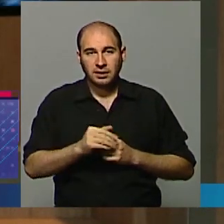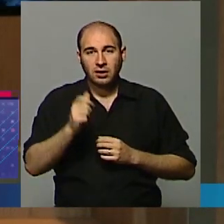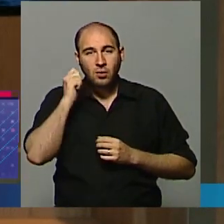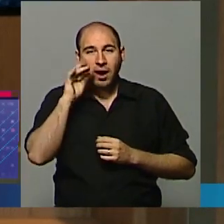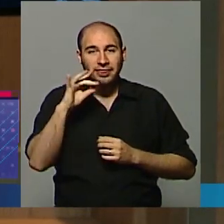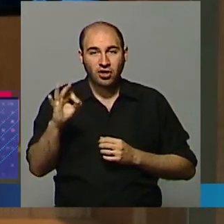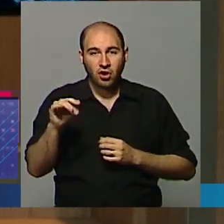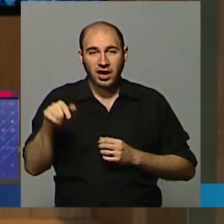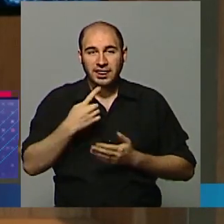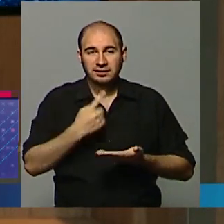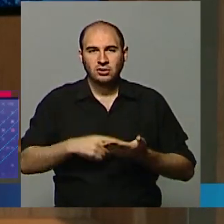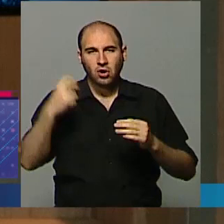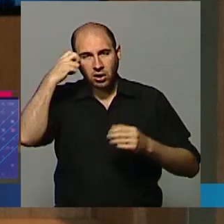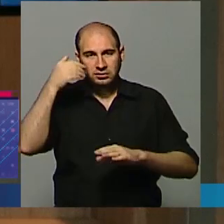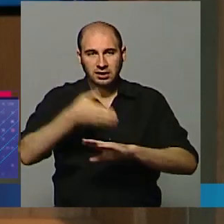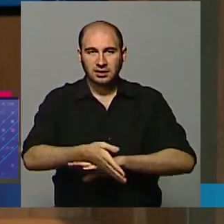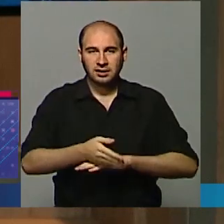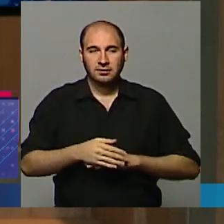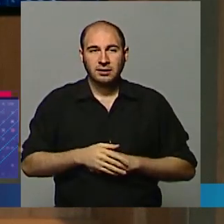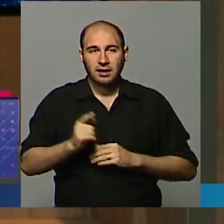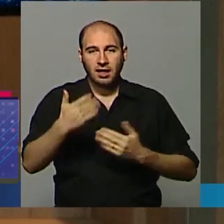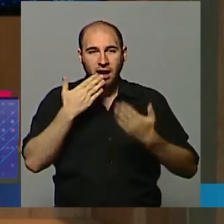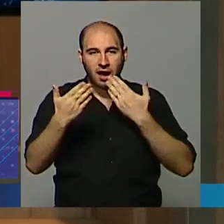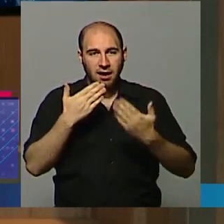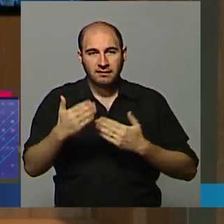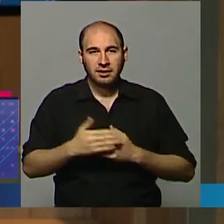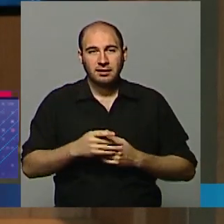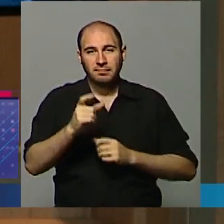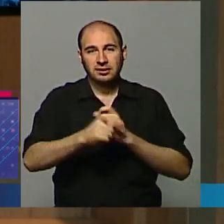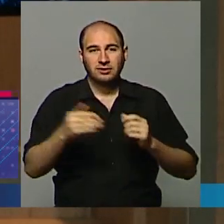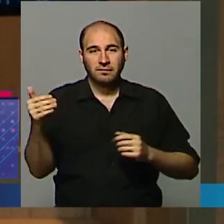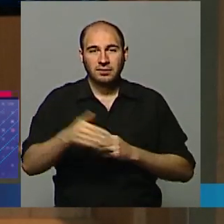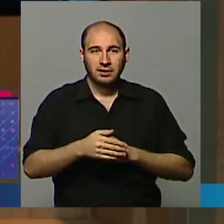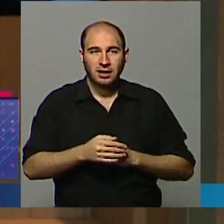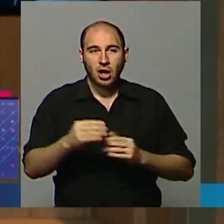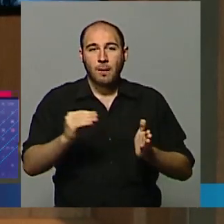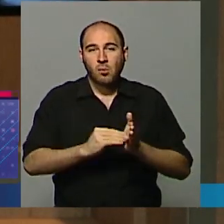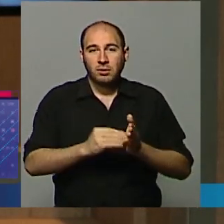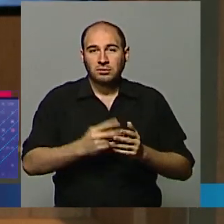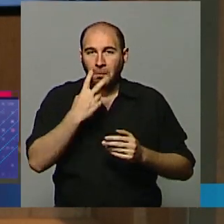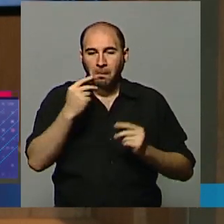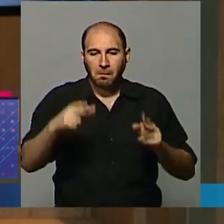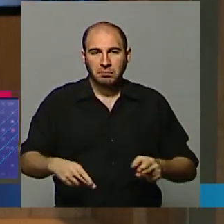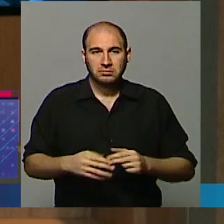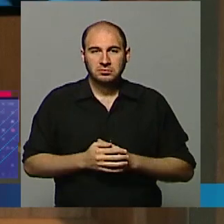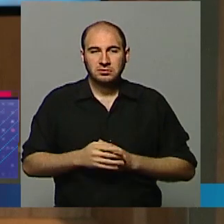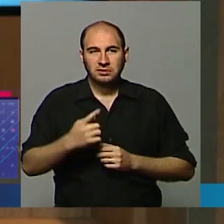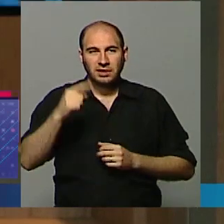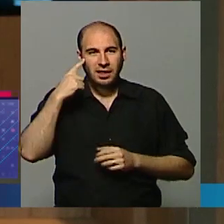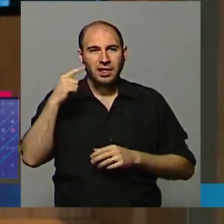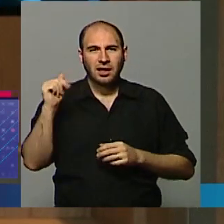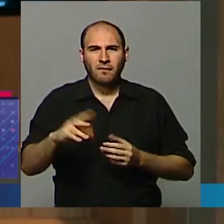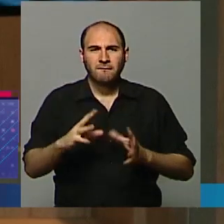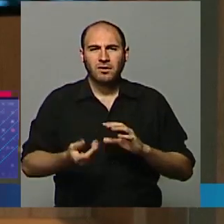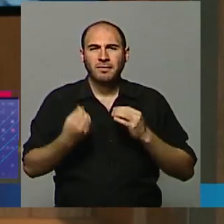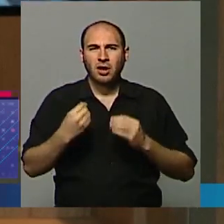Guaidó decidía entrar al Parlamento, empezaba a hablar, por supuesto, a los presentes, y en un momento se quedó sin luz. Uno piensa hasta dónde se puede